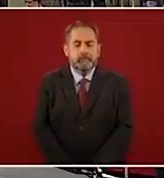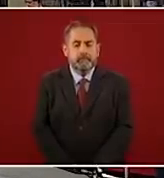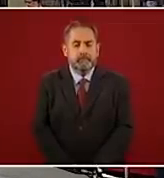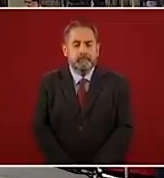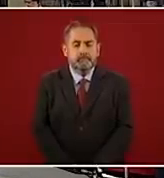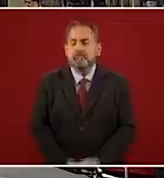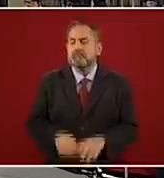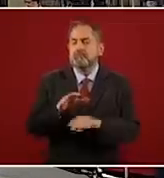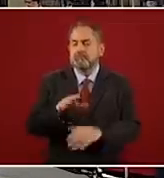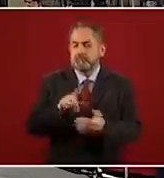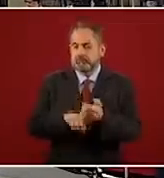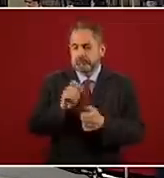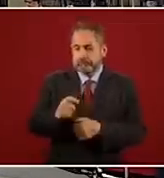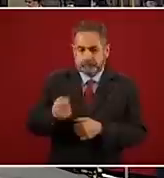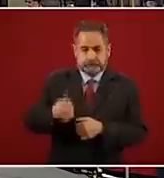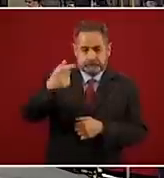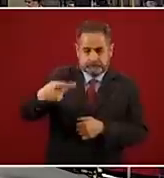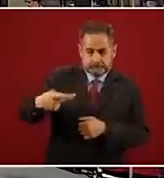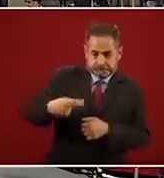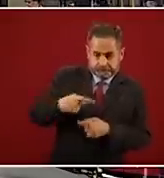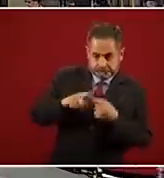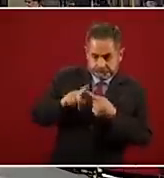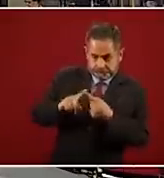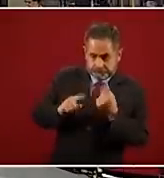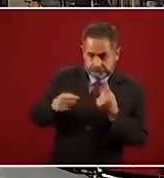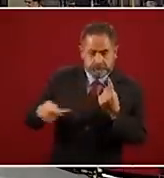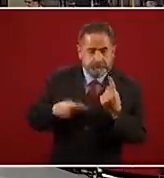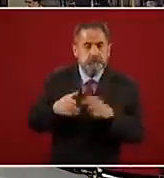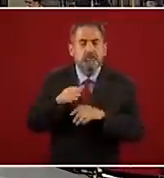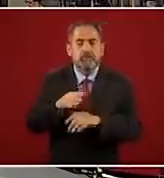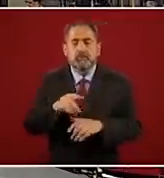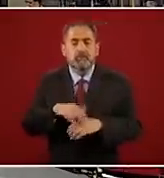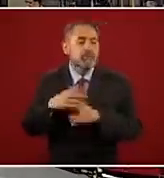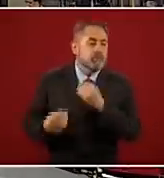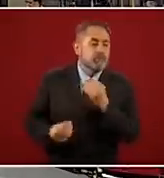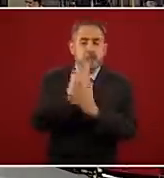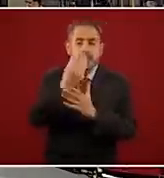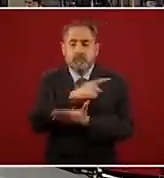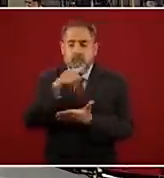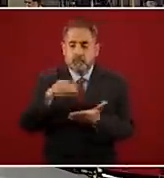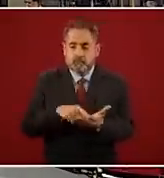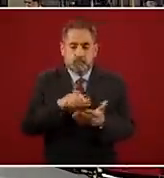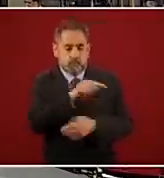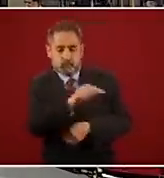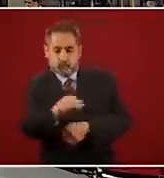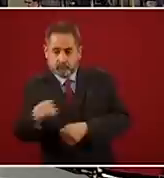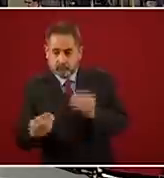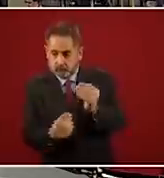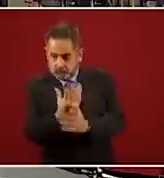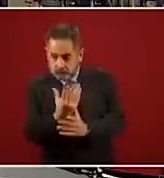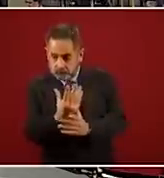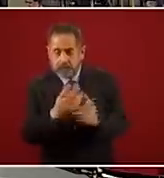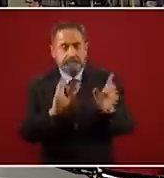En relación a la primera pregunta que tiene que ver con los nuevos campos, hace un momentito platicaba